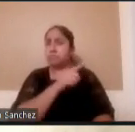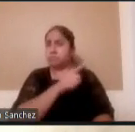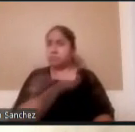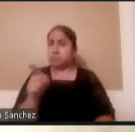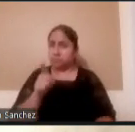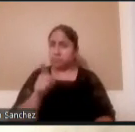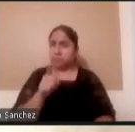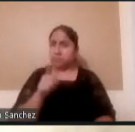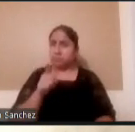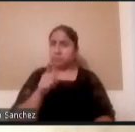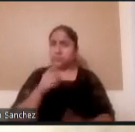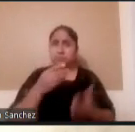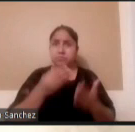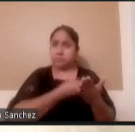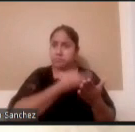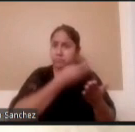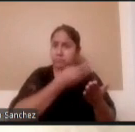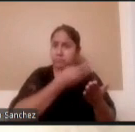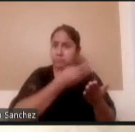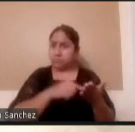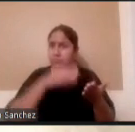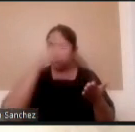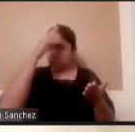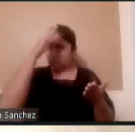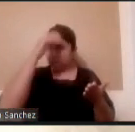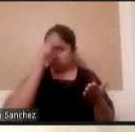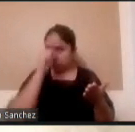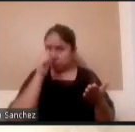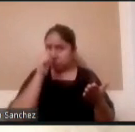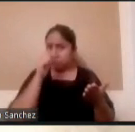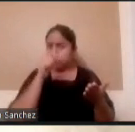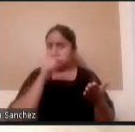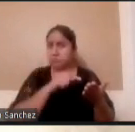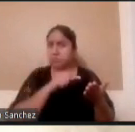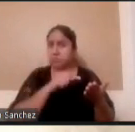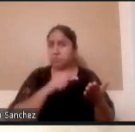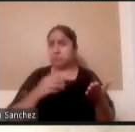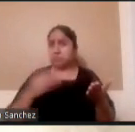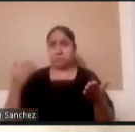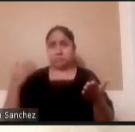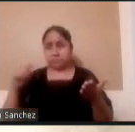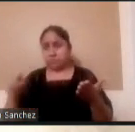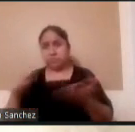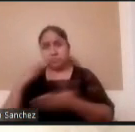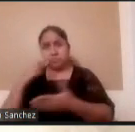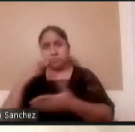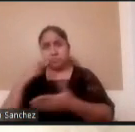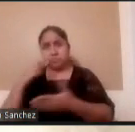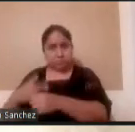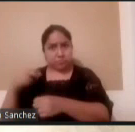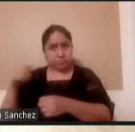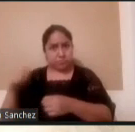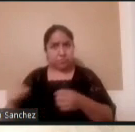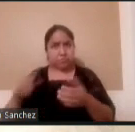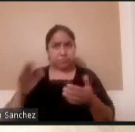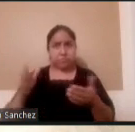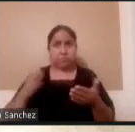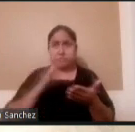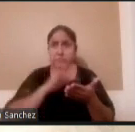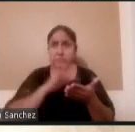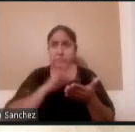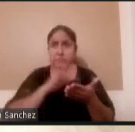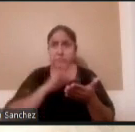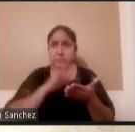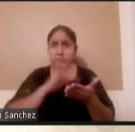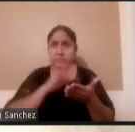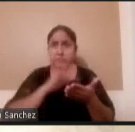de acuerdo presentado por el señor, leído por el señor secretario del ayuntamiento. Si es así, favor de manifestarlo